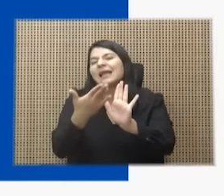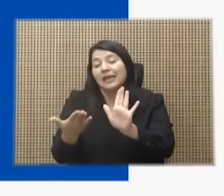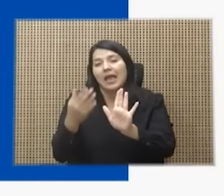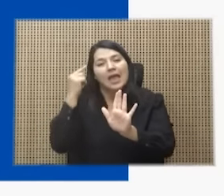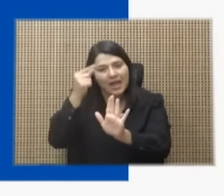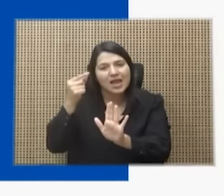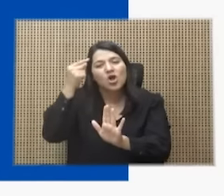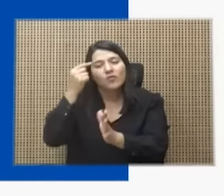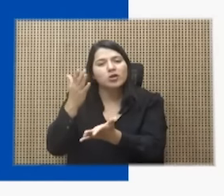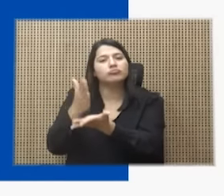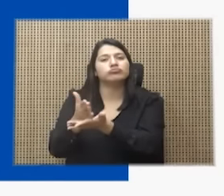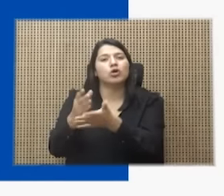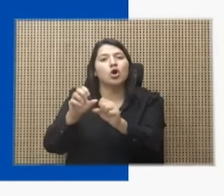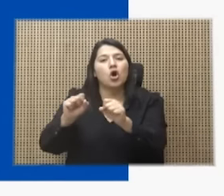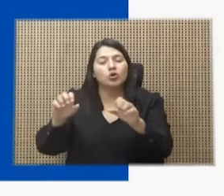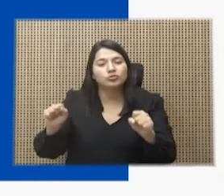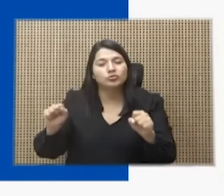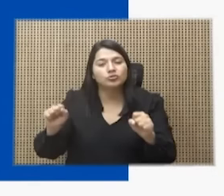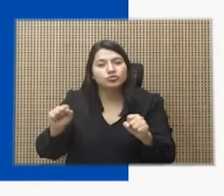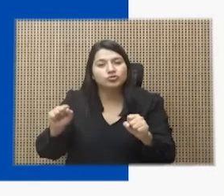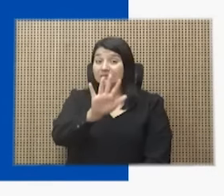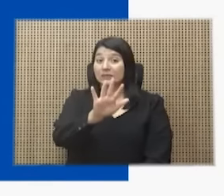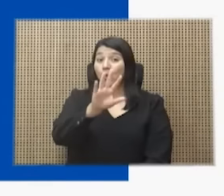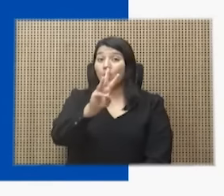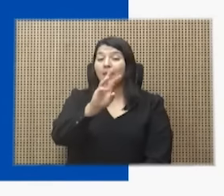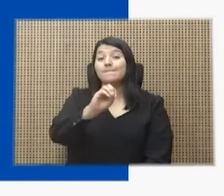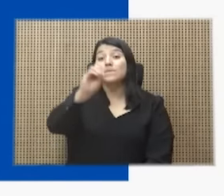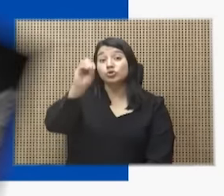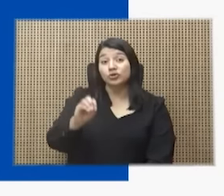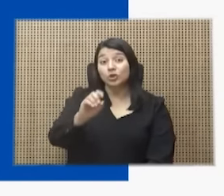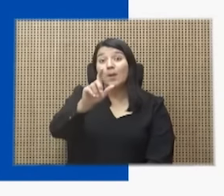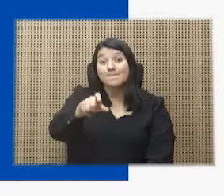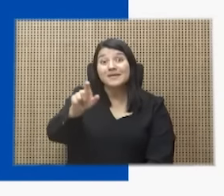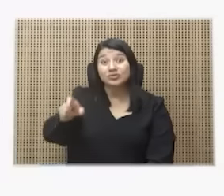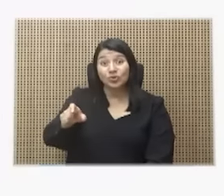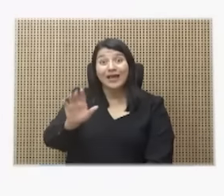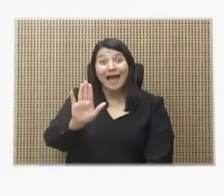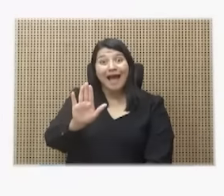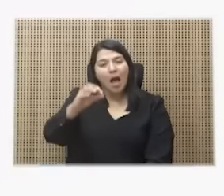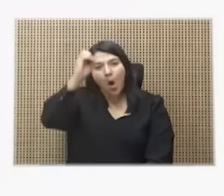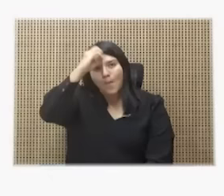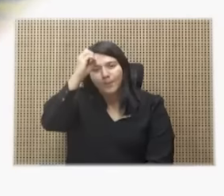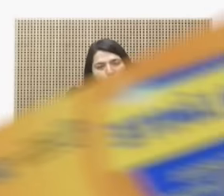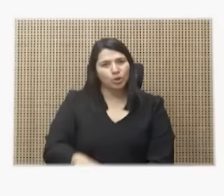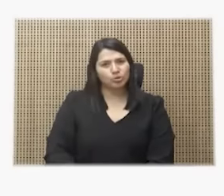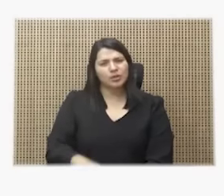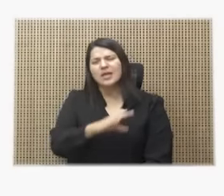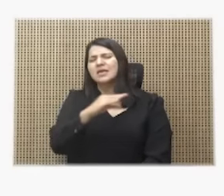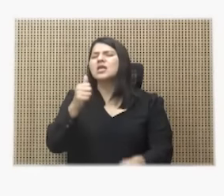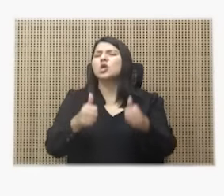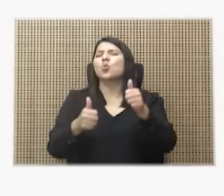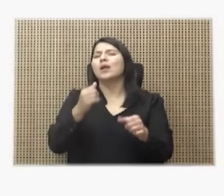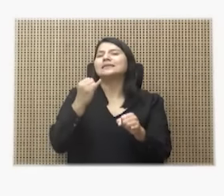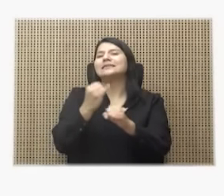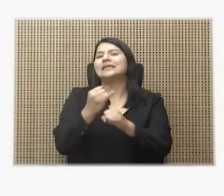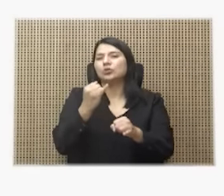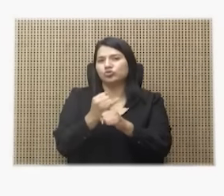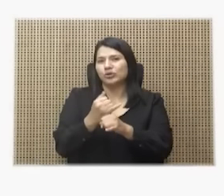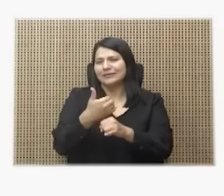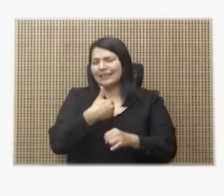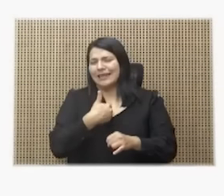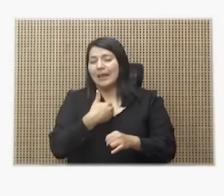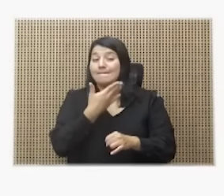Un 56% de los ciudadanos así lo percibe. ¿Y cuáles son las instituciones mejor y peor